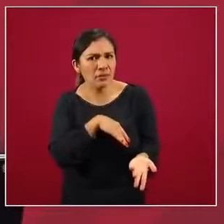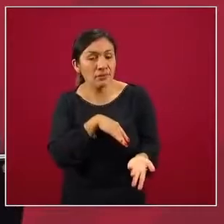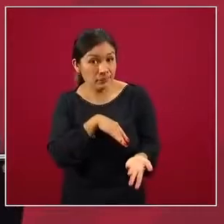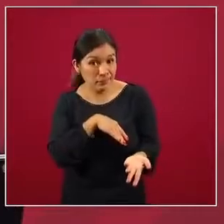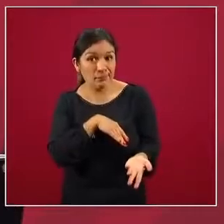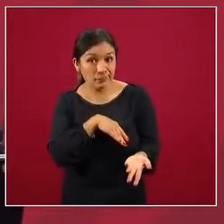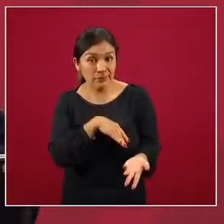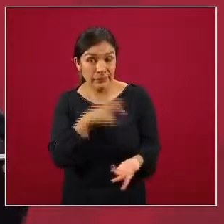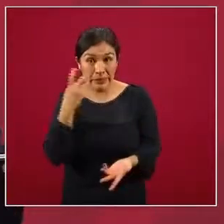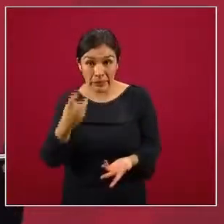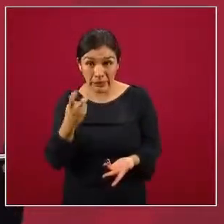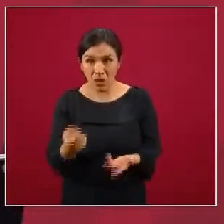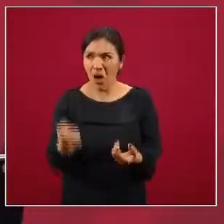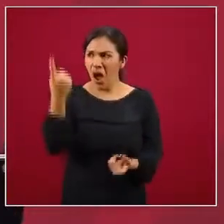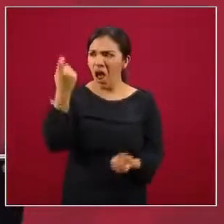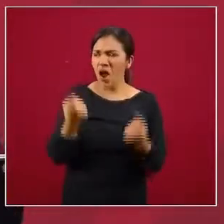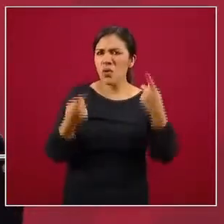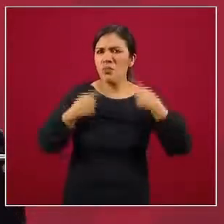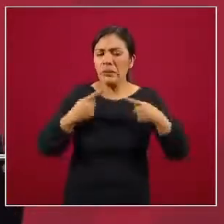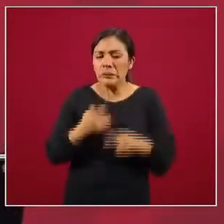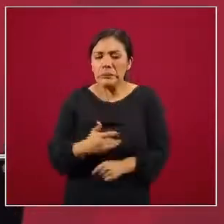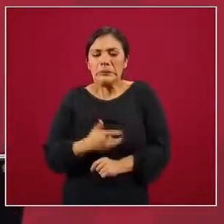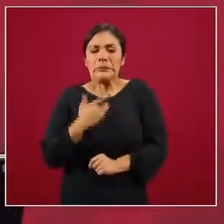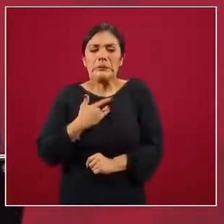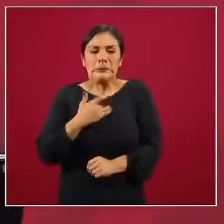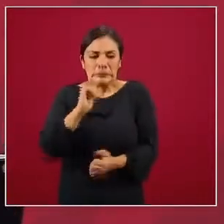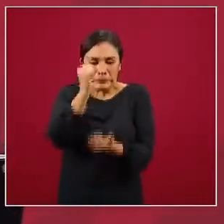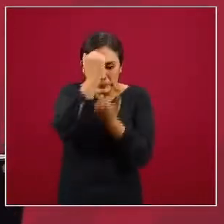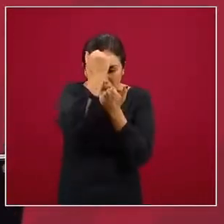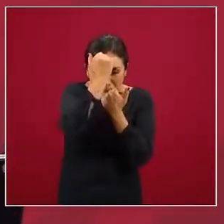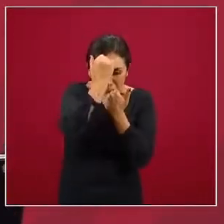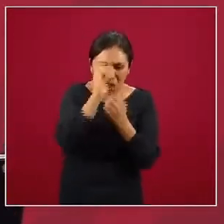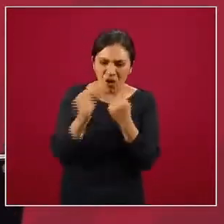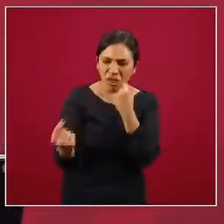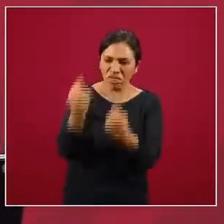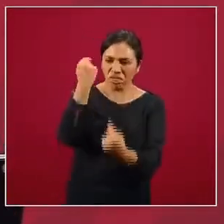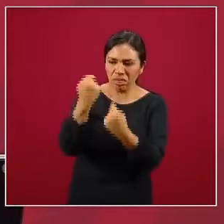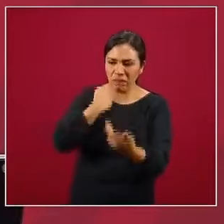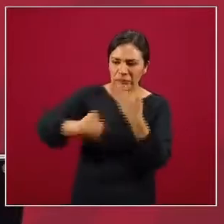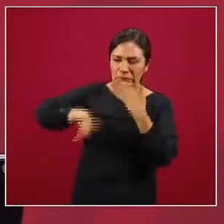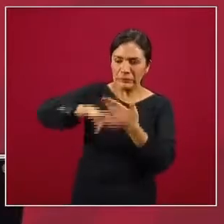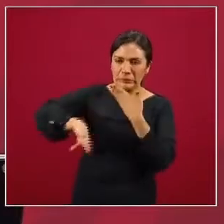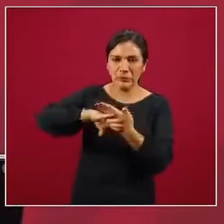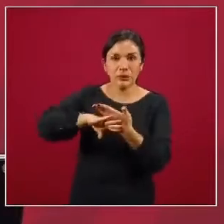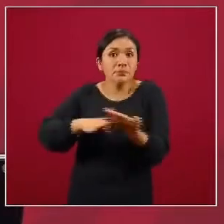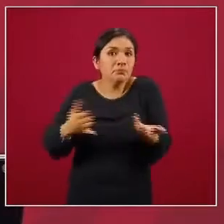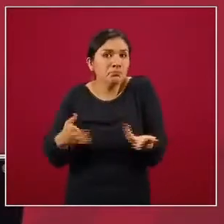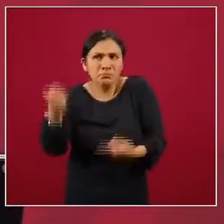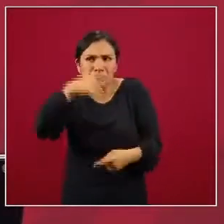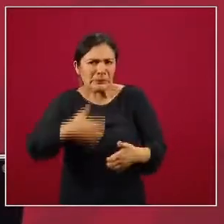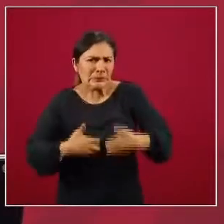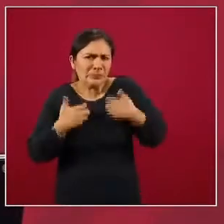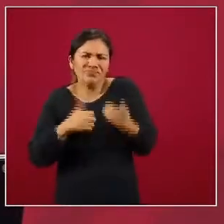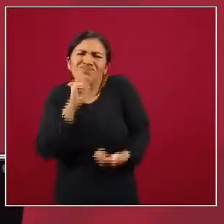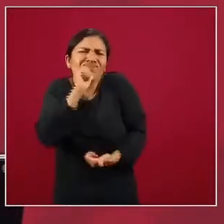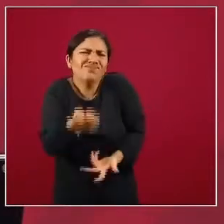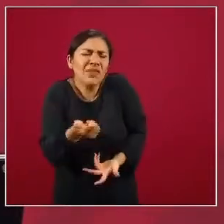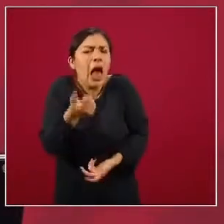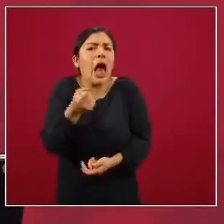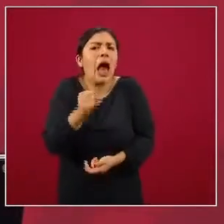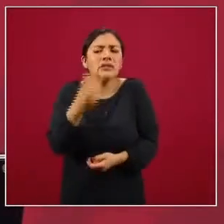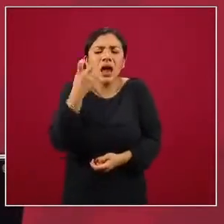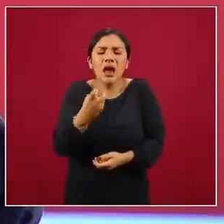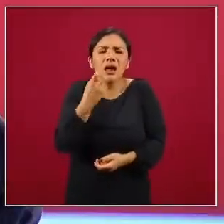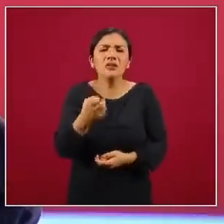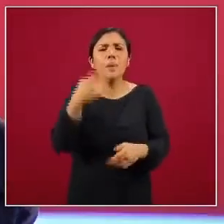Hubo reacciones, hubo sentimiento de culpa, ya me están criticando, nadie se debe ofender, este es un